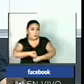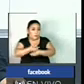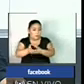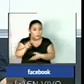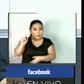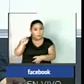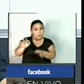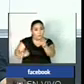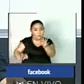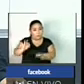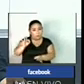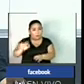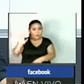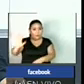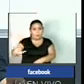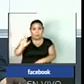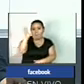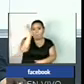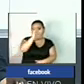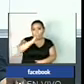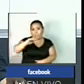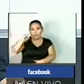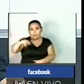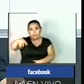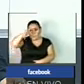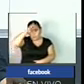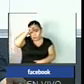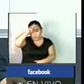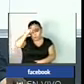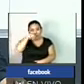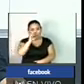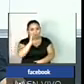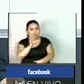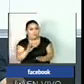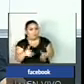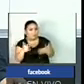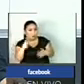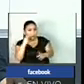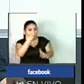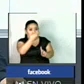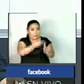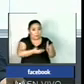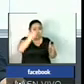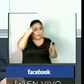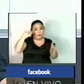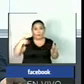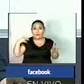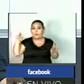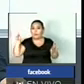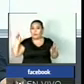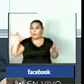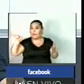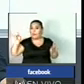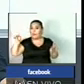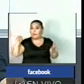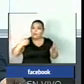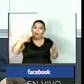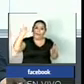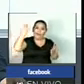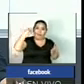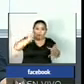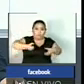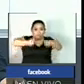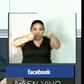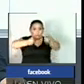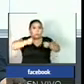tribunal de apelaciones peruano concedió este jueves la libertad bajo fianza a la líder opositora Keiko Fujimori en prisión preventiva desde hace